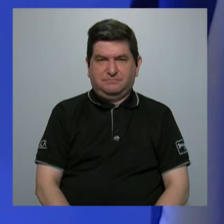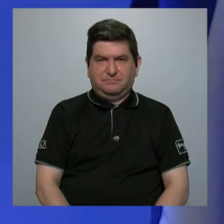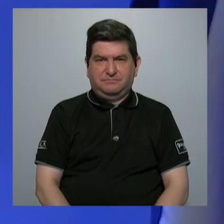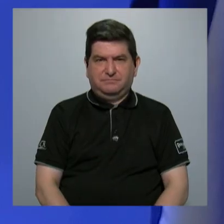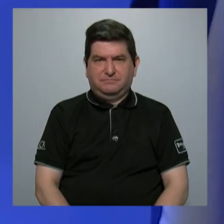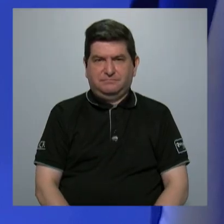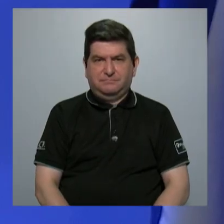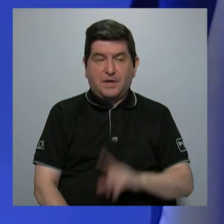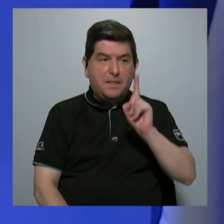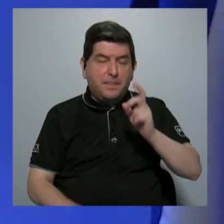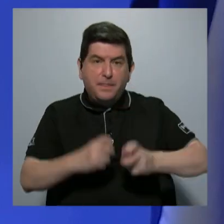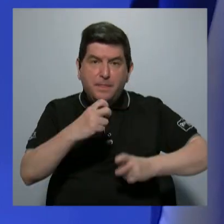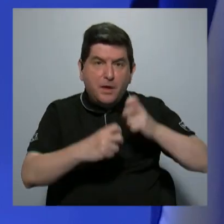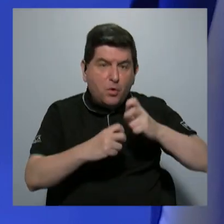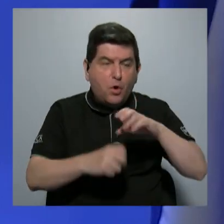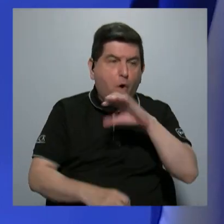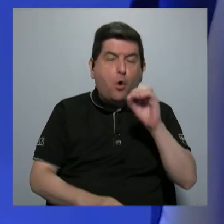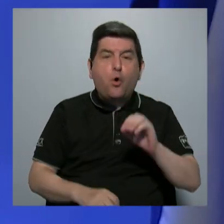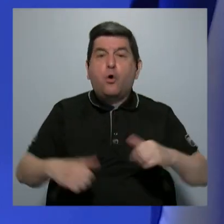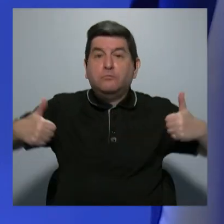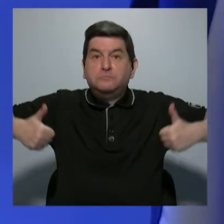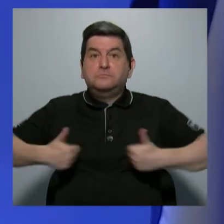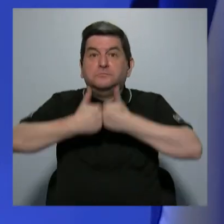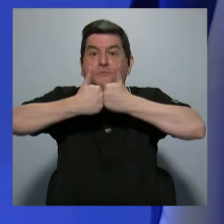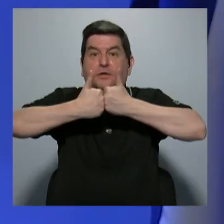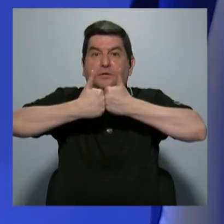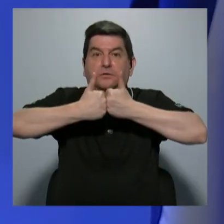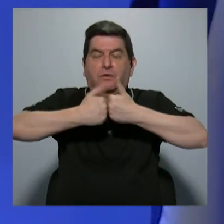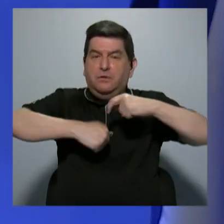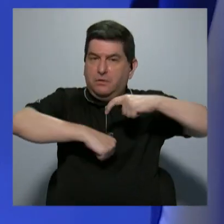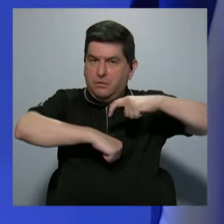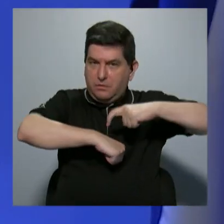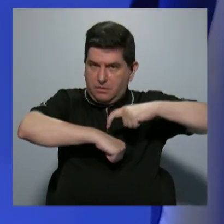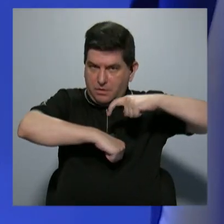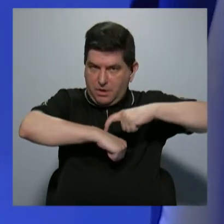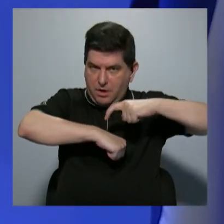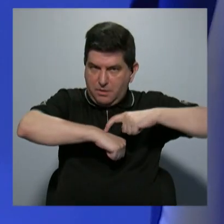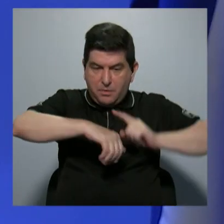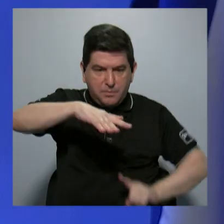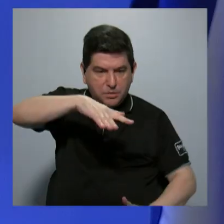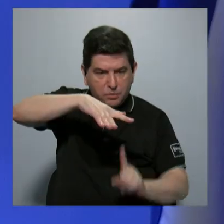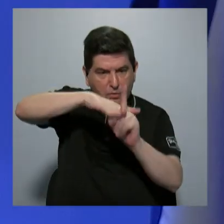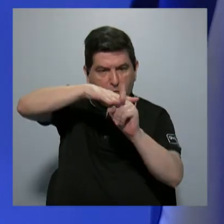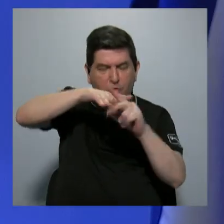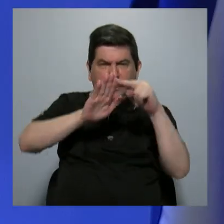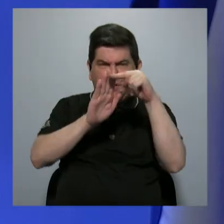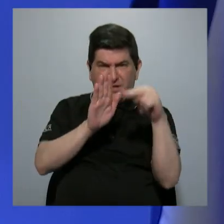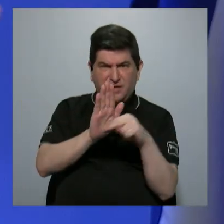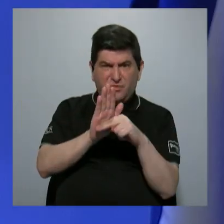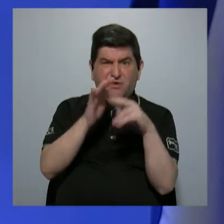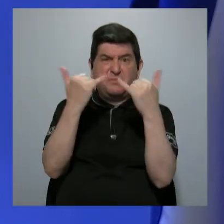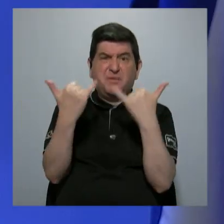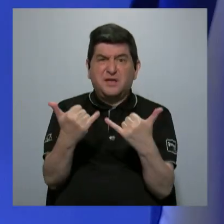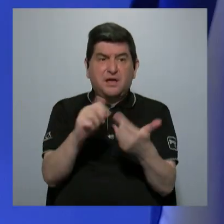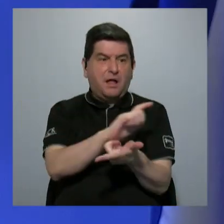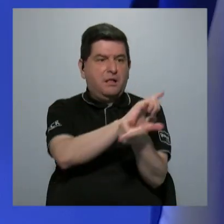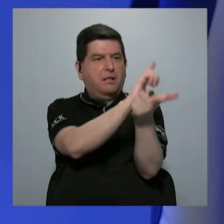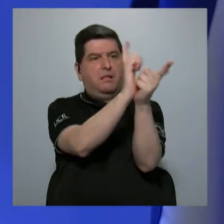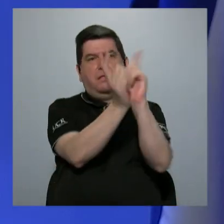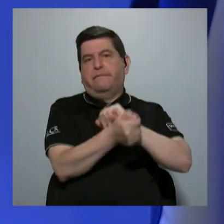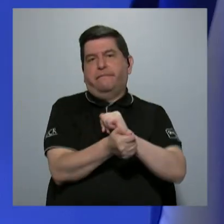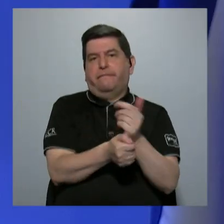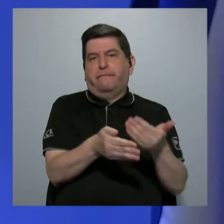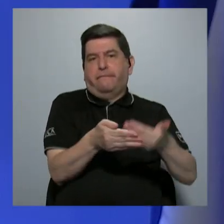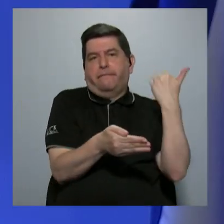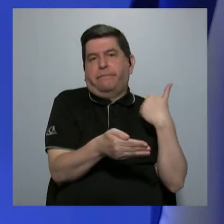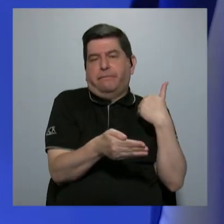de un problema o de un desafío que en el momento en el que sale la normativa ya ha cambiado y ya